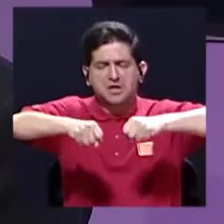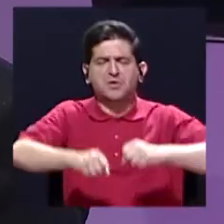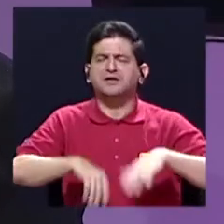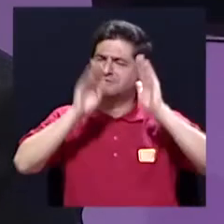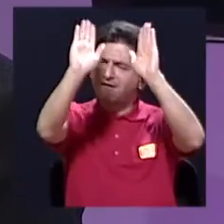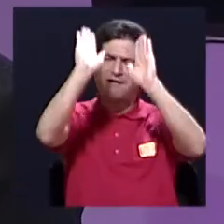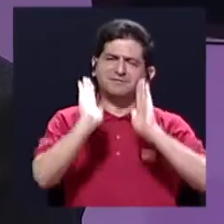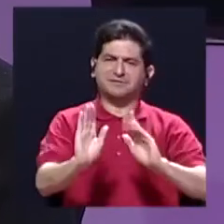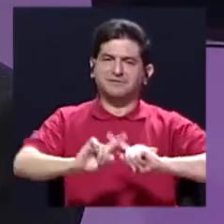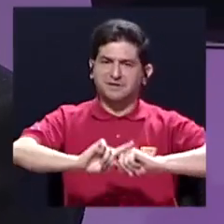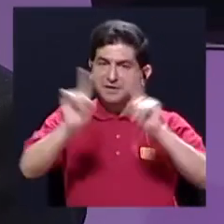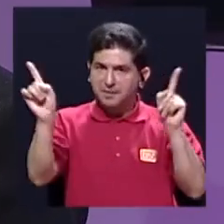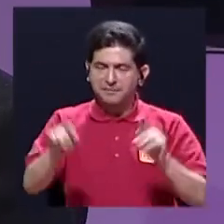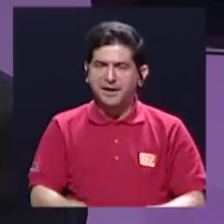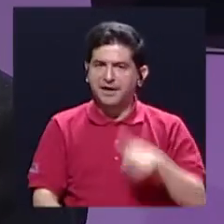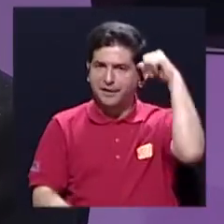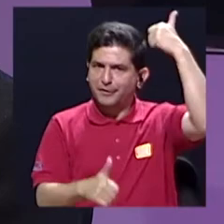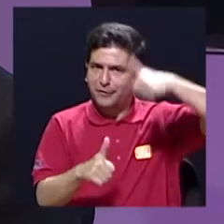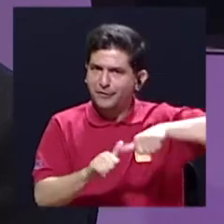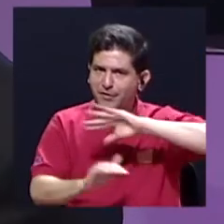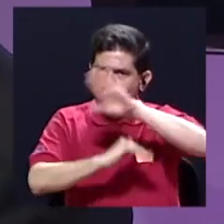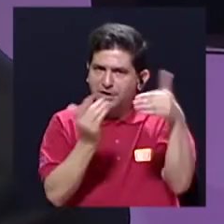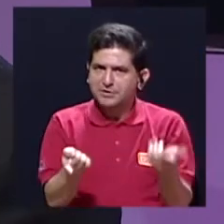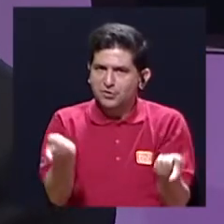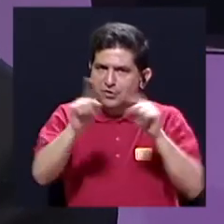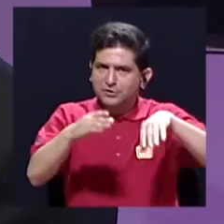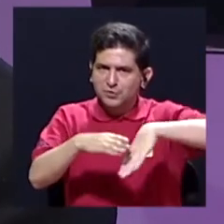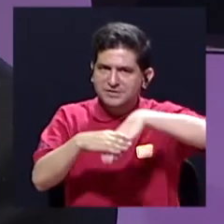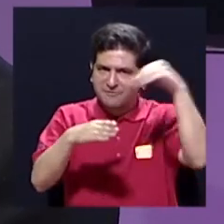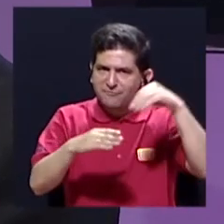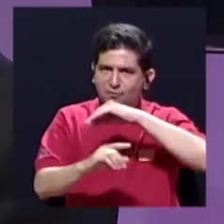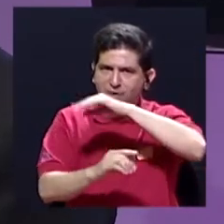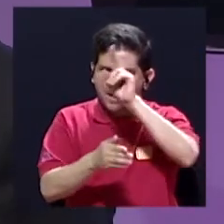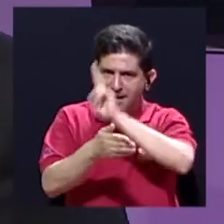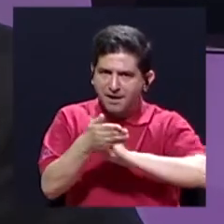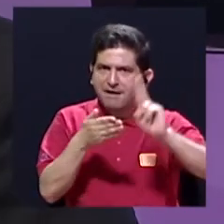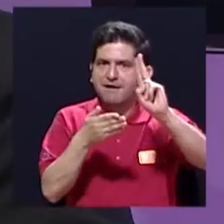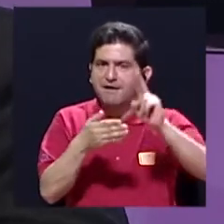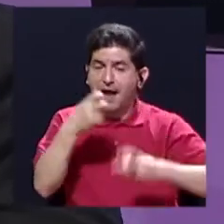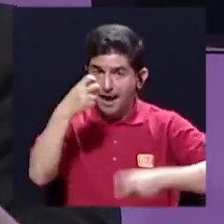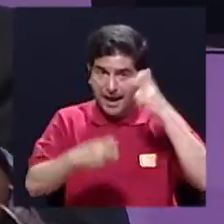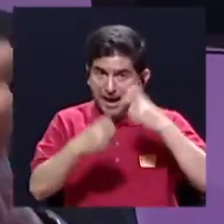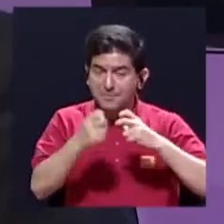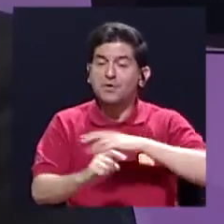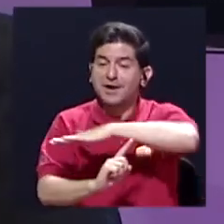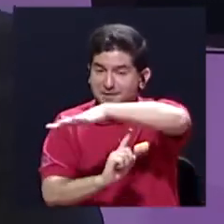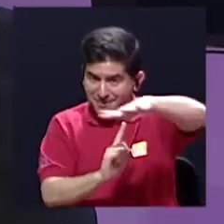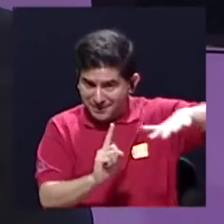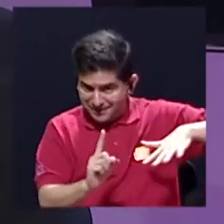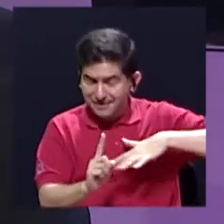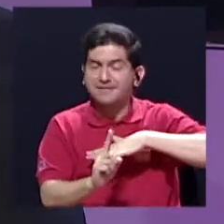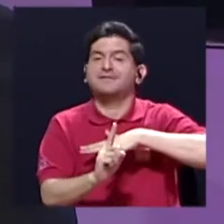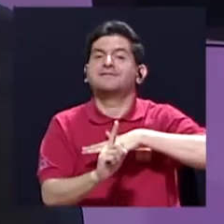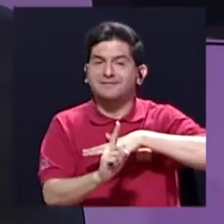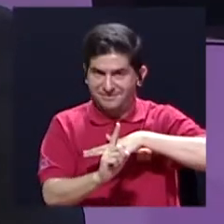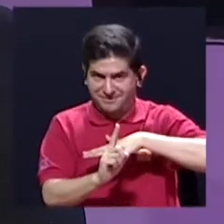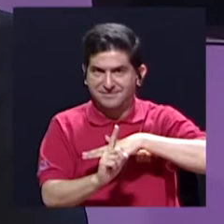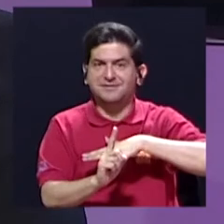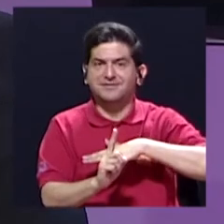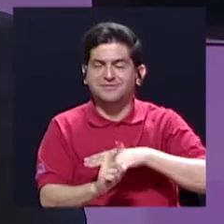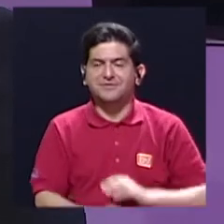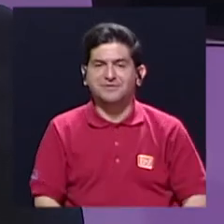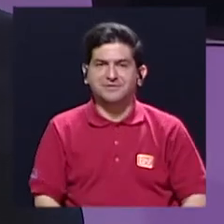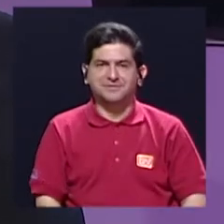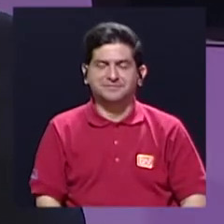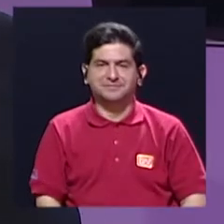es maravilloso, pero no perdamos de vista todo lo que pasa afuera de la universidad, porque todo el problema está afuera del